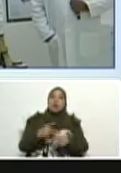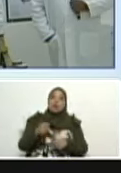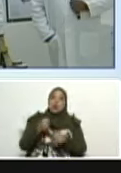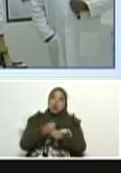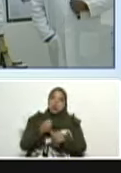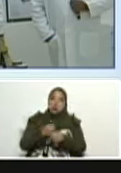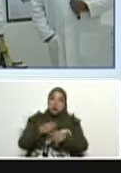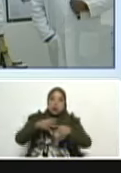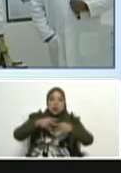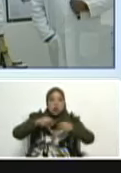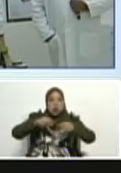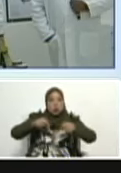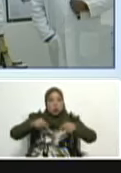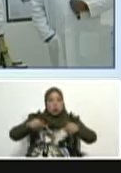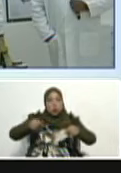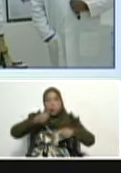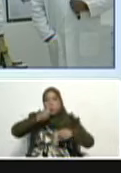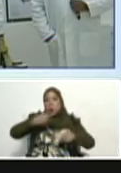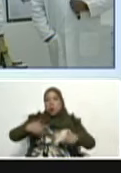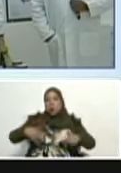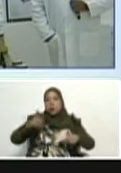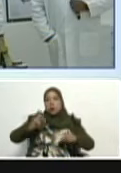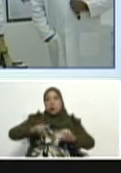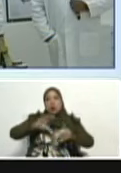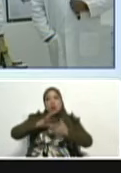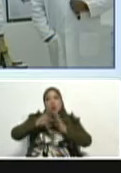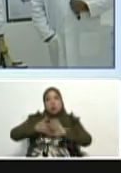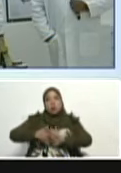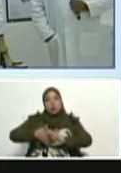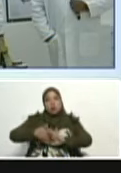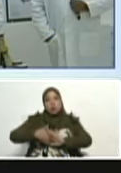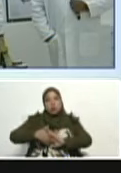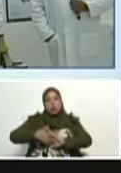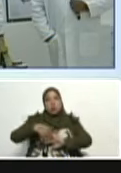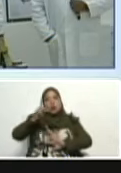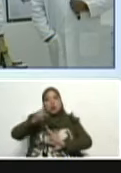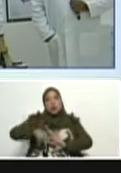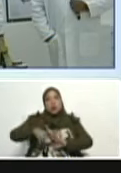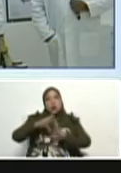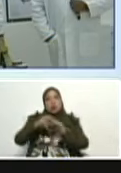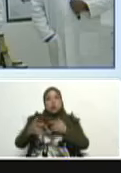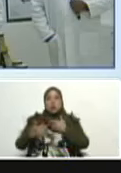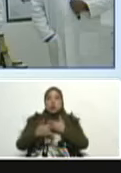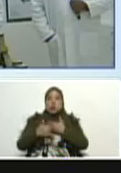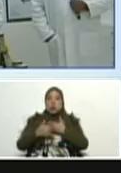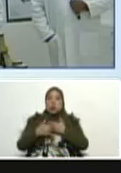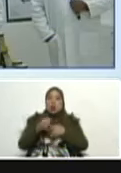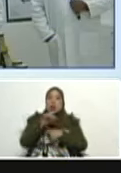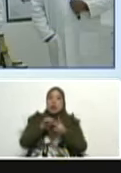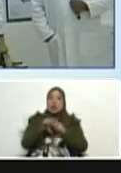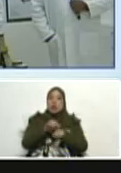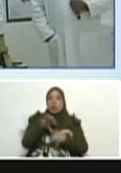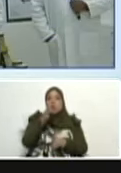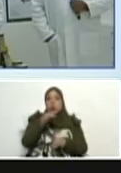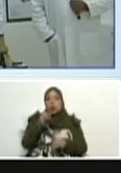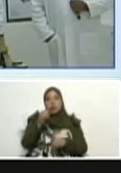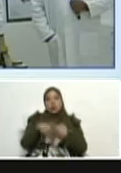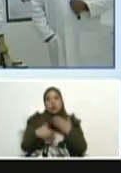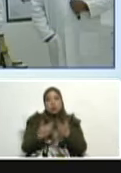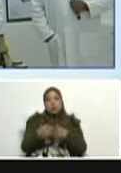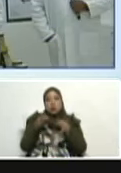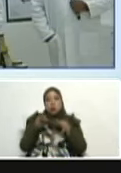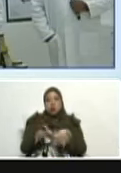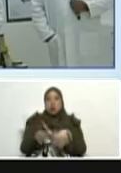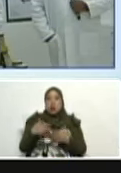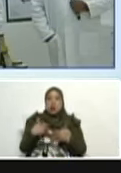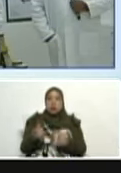términos de inocuidad y calidad, para eliminar los elementos tóxicos en el acondicionamiento de la semilla, y hoy es una agenda para